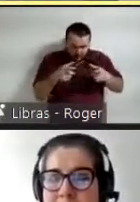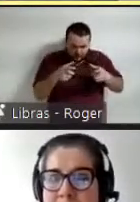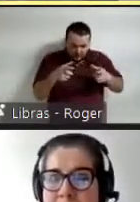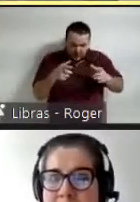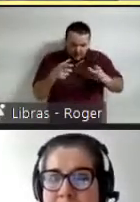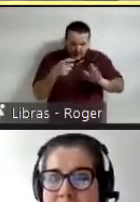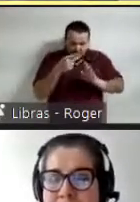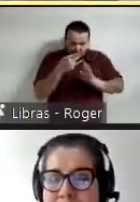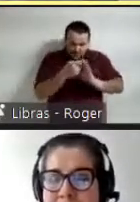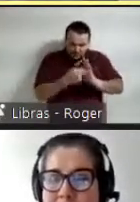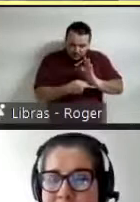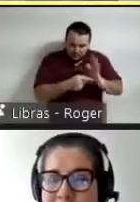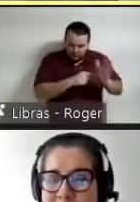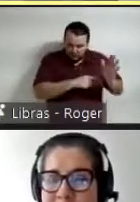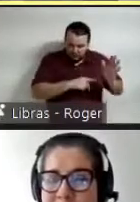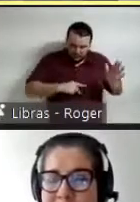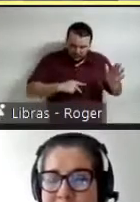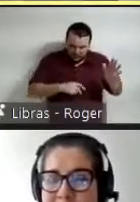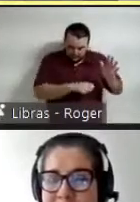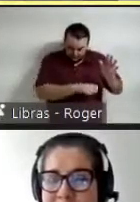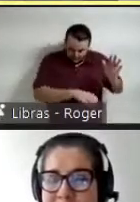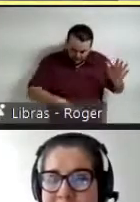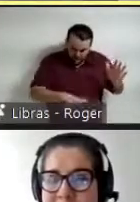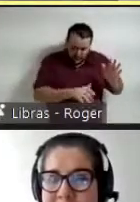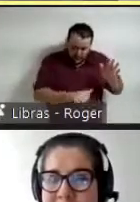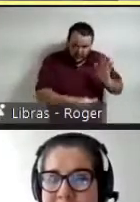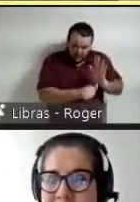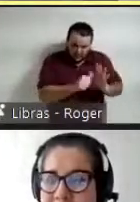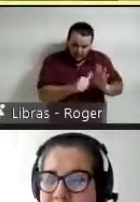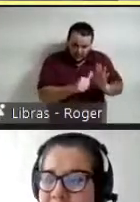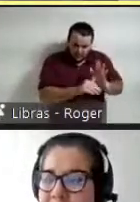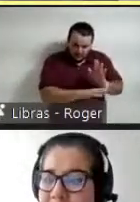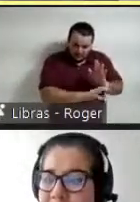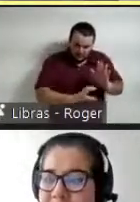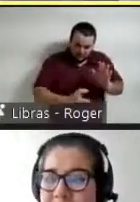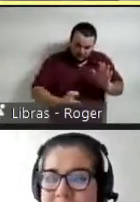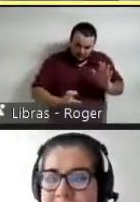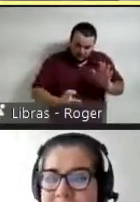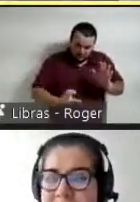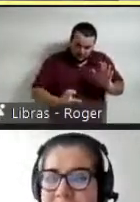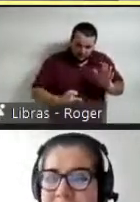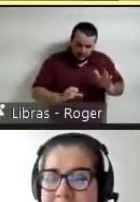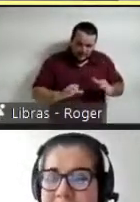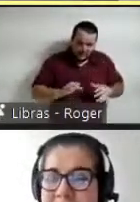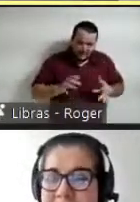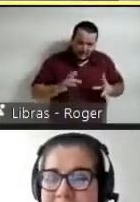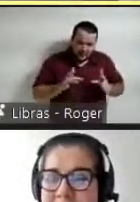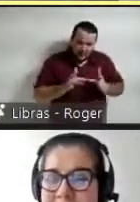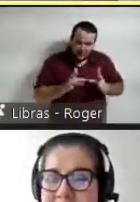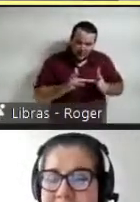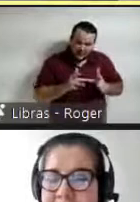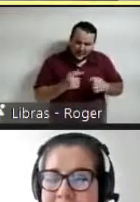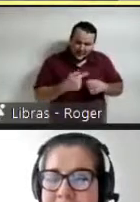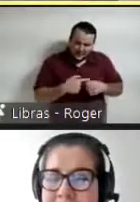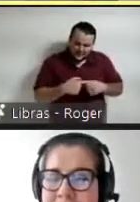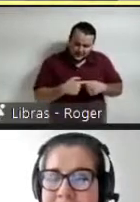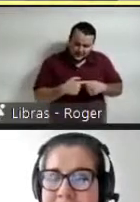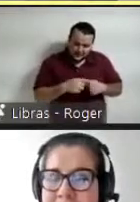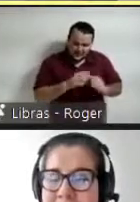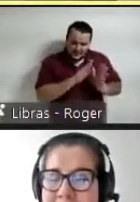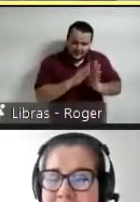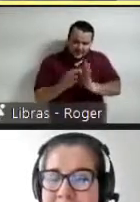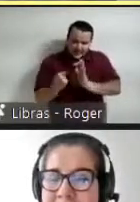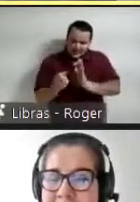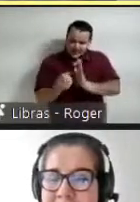en el primer nivel en el nivel que se conecta a la ciudad la biblioteca se encuentra en la estructura nueva y existente que llena